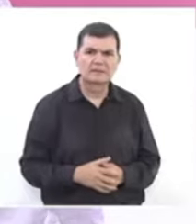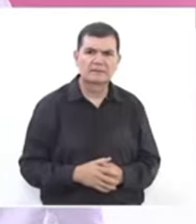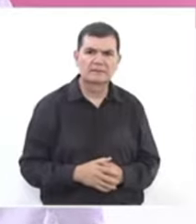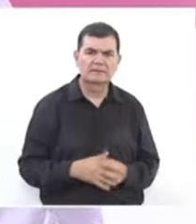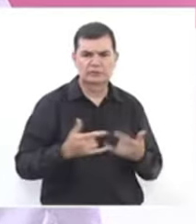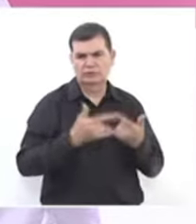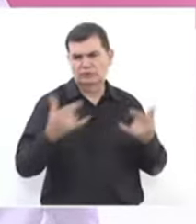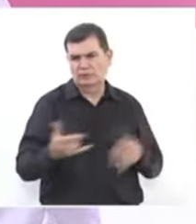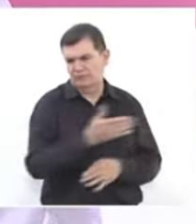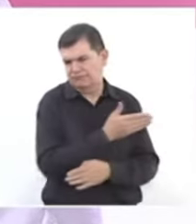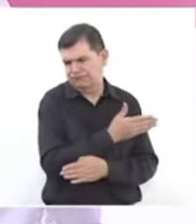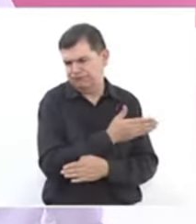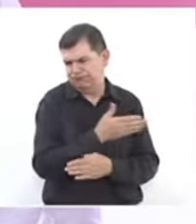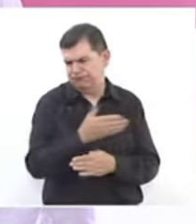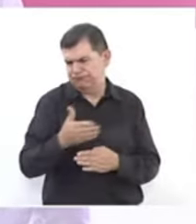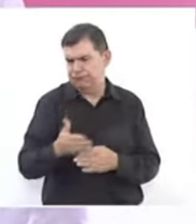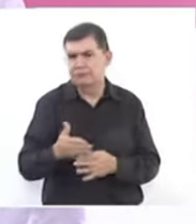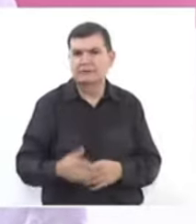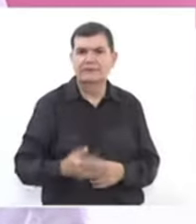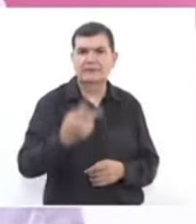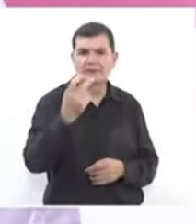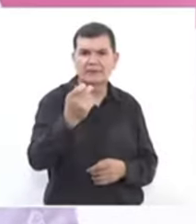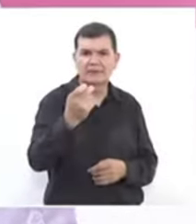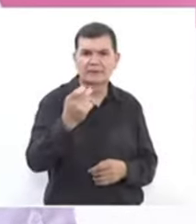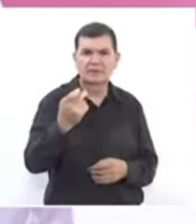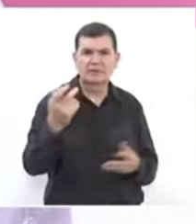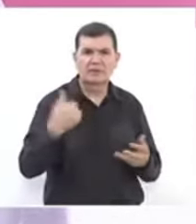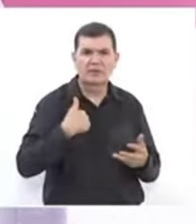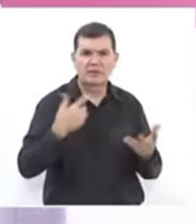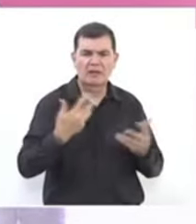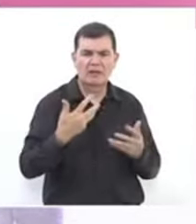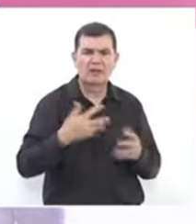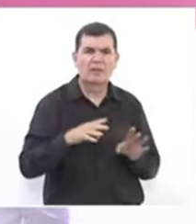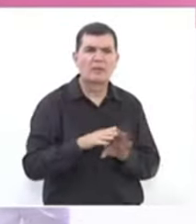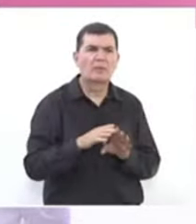historia, y esto lo vemos como algo